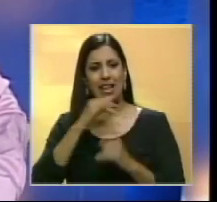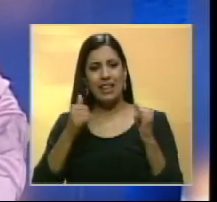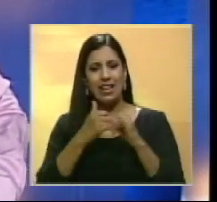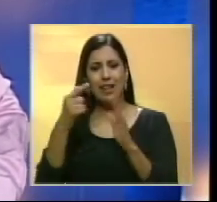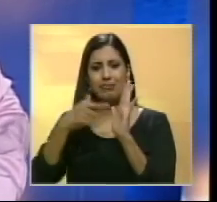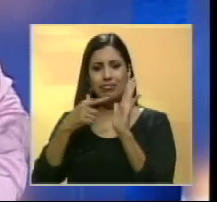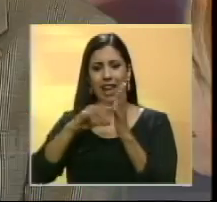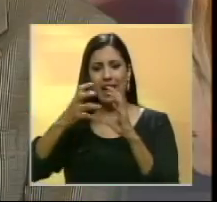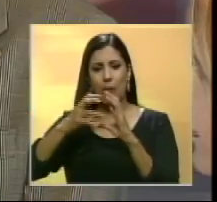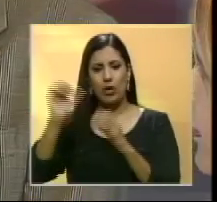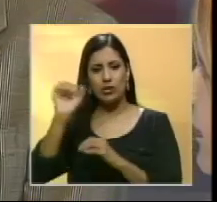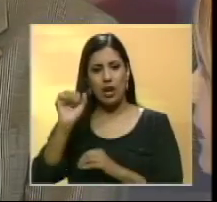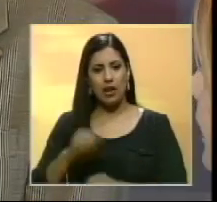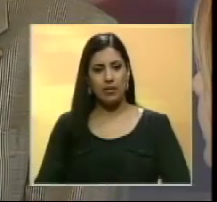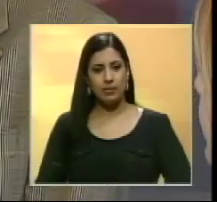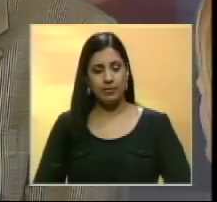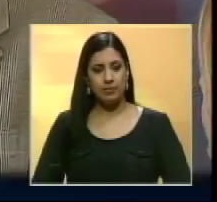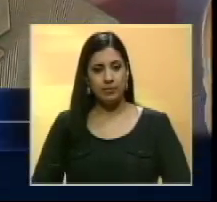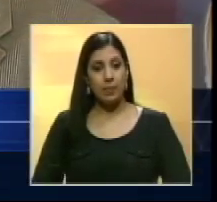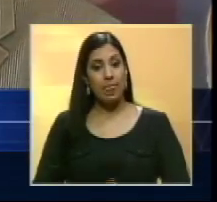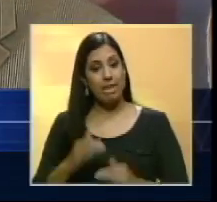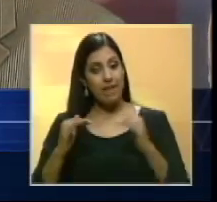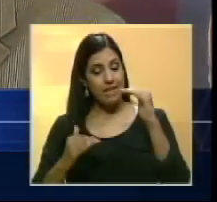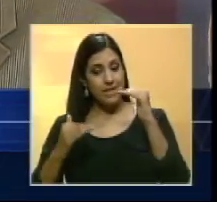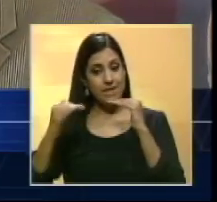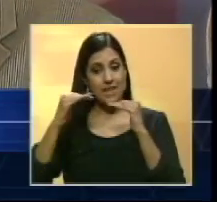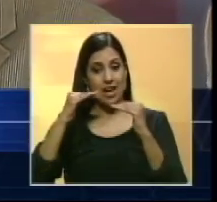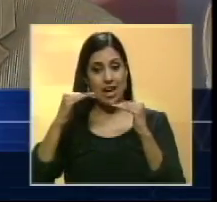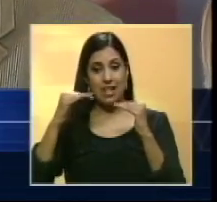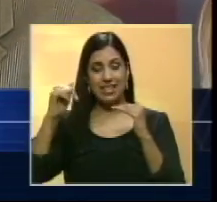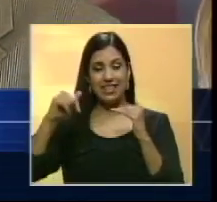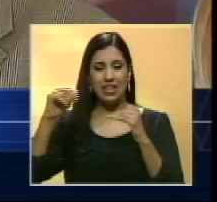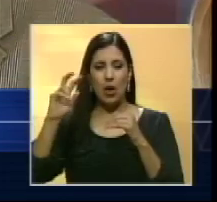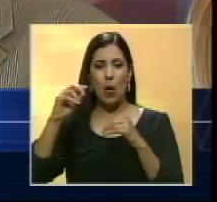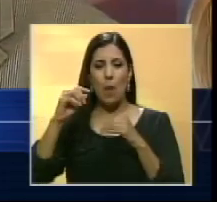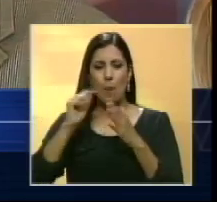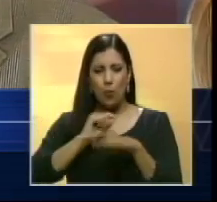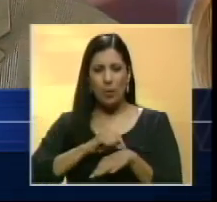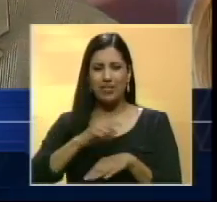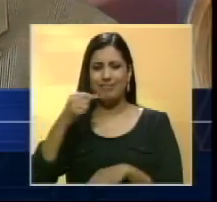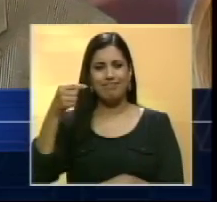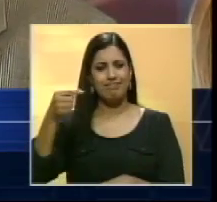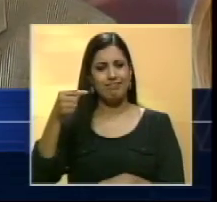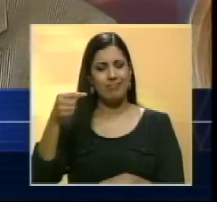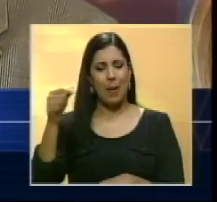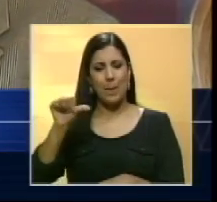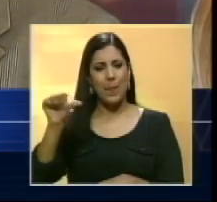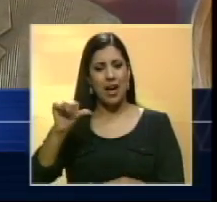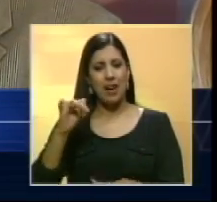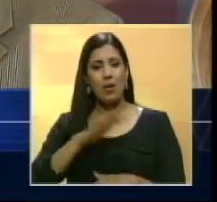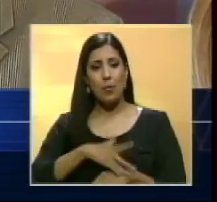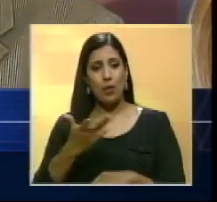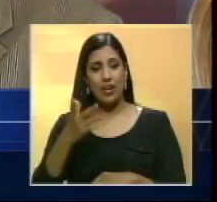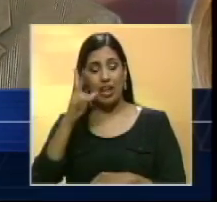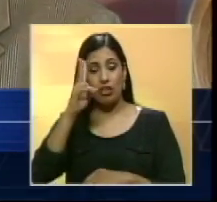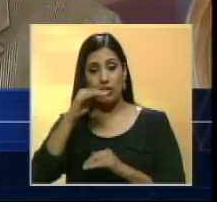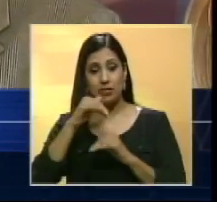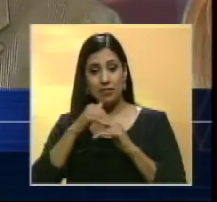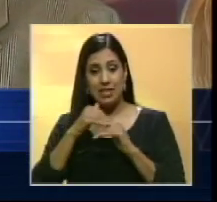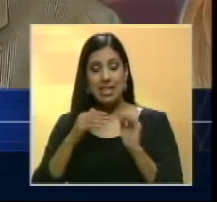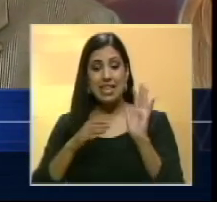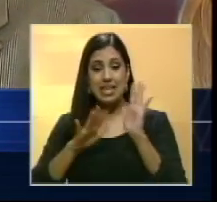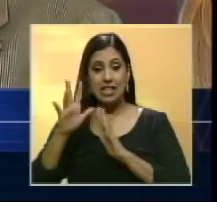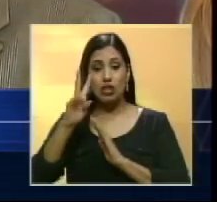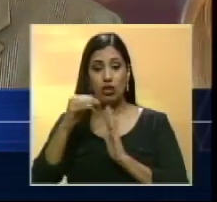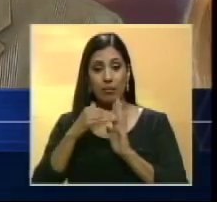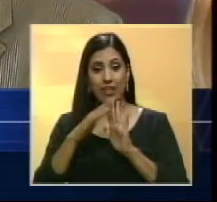repuestos de vehículos. El balance en estos momentos es negativo. Llevamos todo lo que es el año 2015 y el